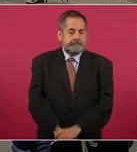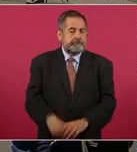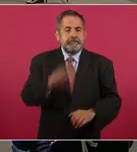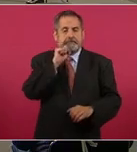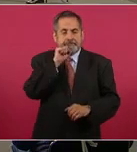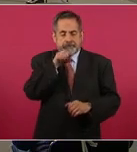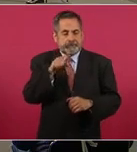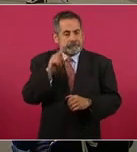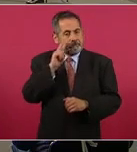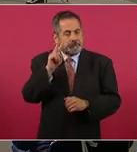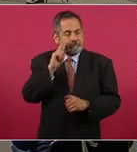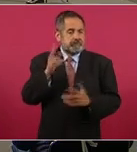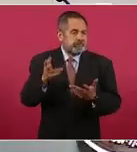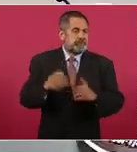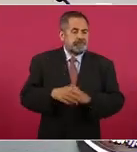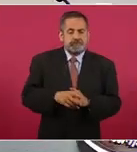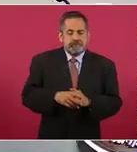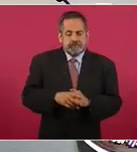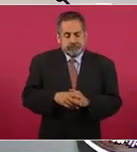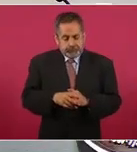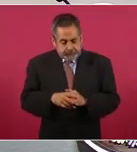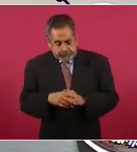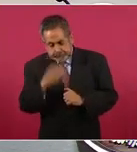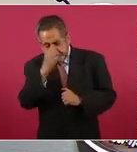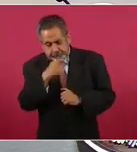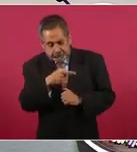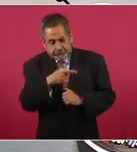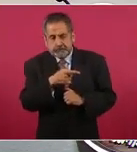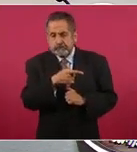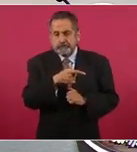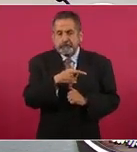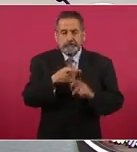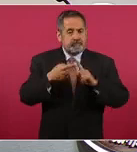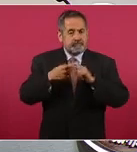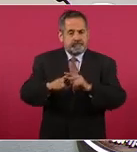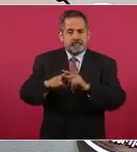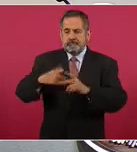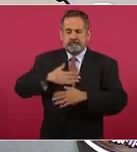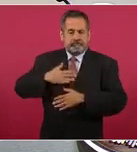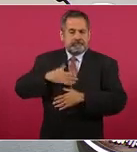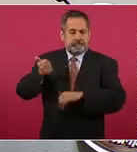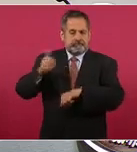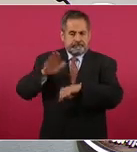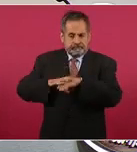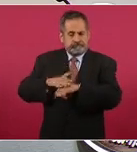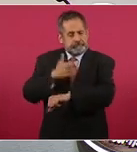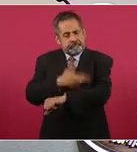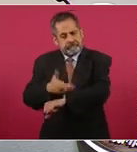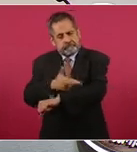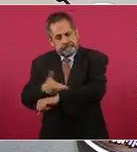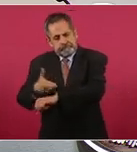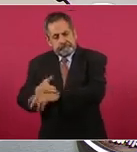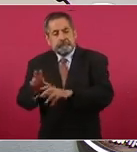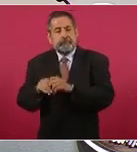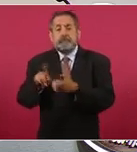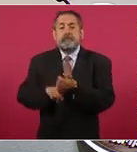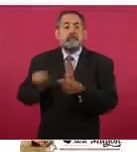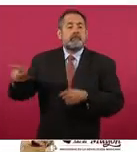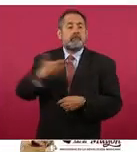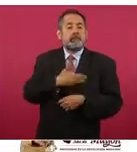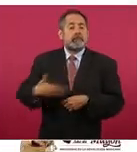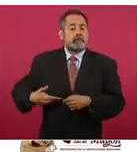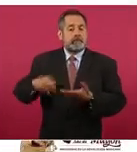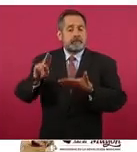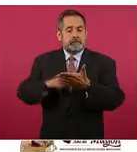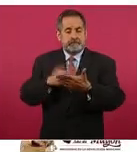También observamos que de que empezó esta administración, el presidente firmó varios decretos